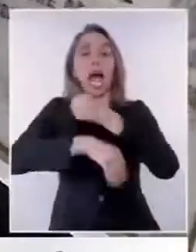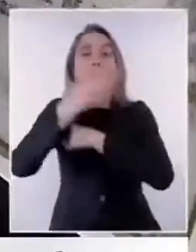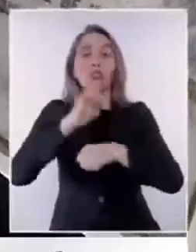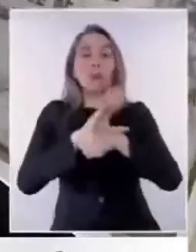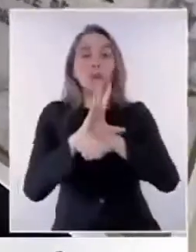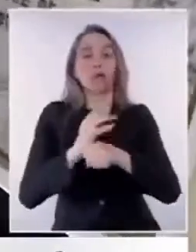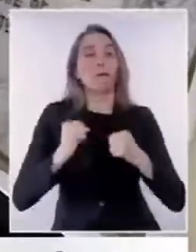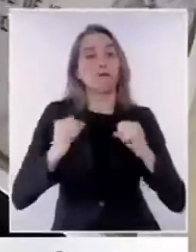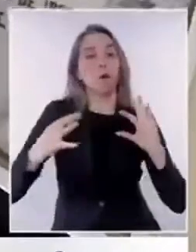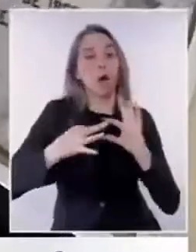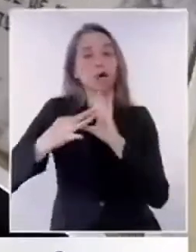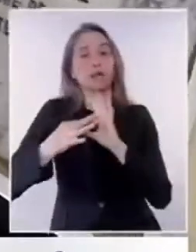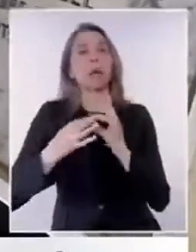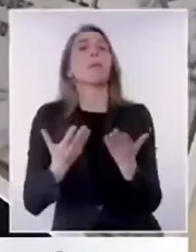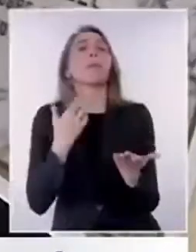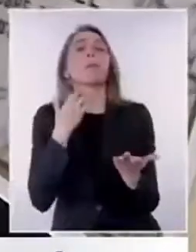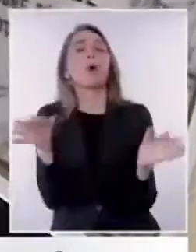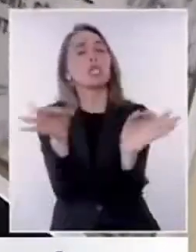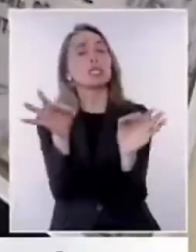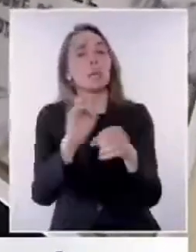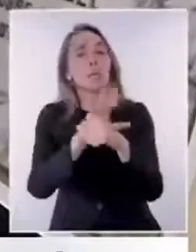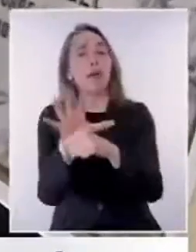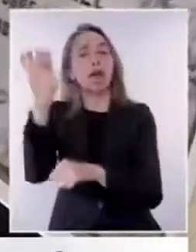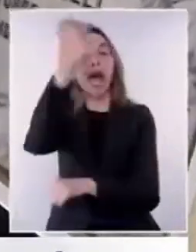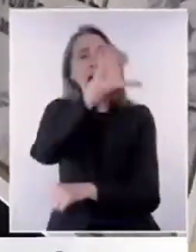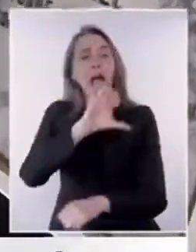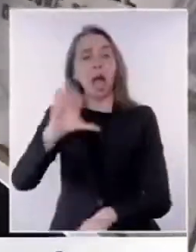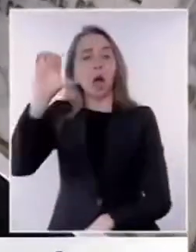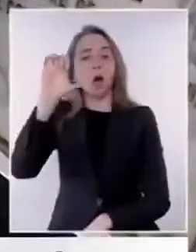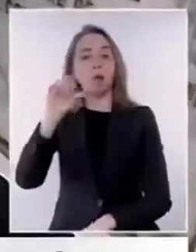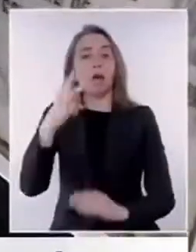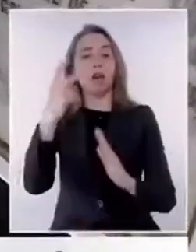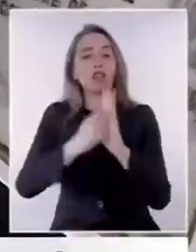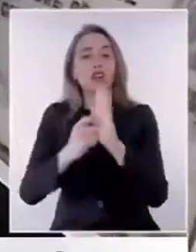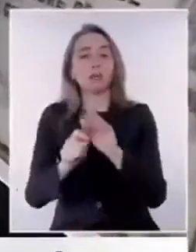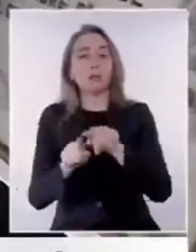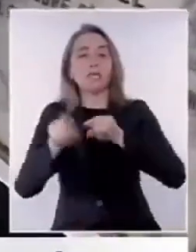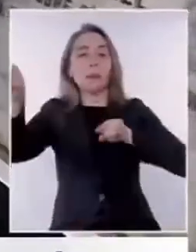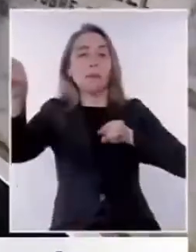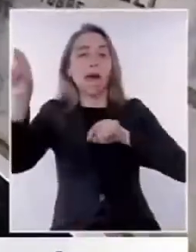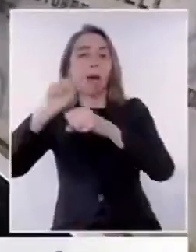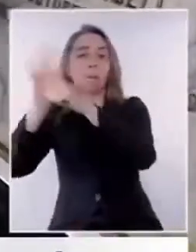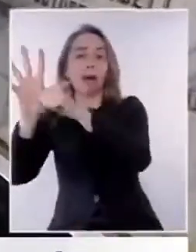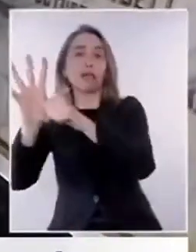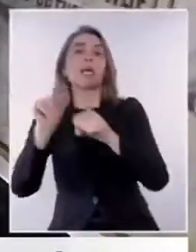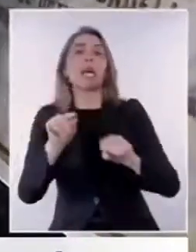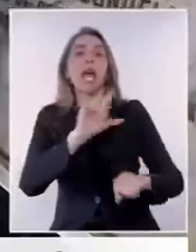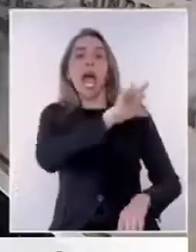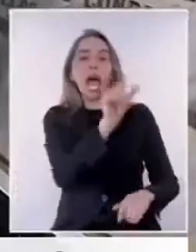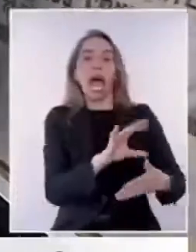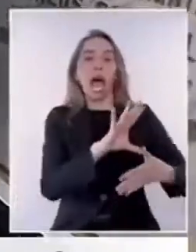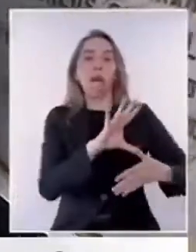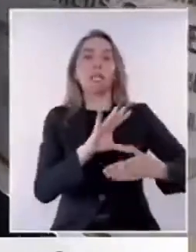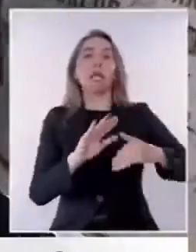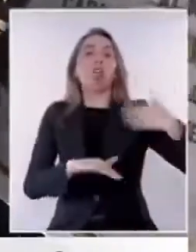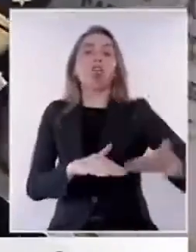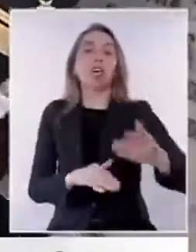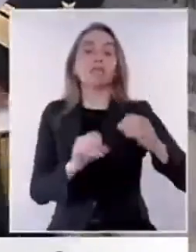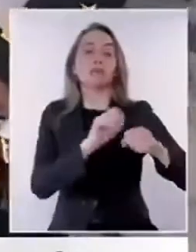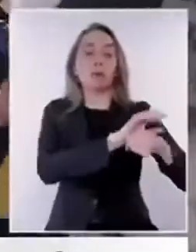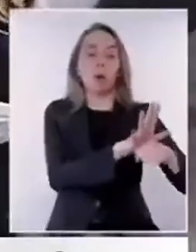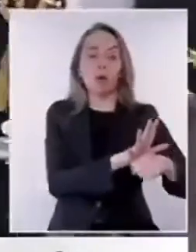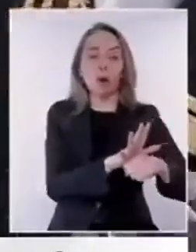fuerte. Porque en la pandemia, Europa, que iba 2 meses adelantado a lo que estaba pasando en América, nosotros con